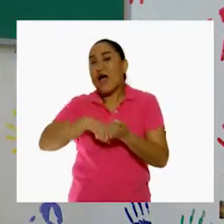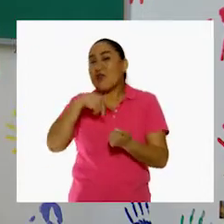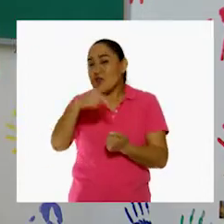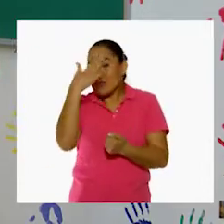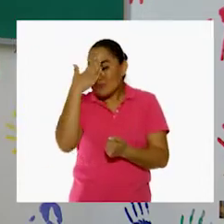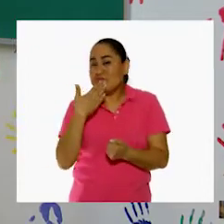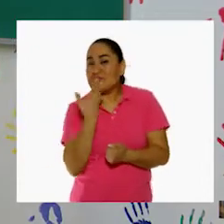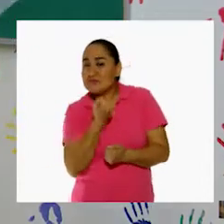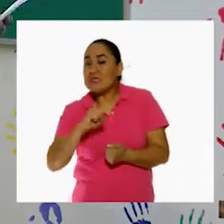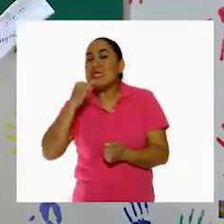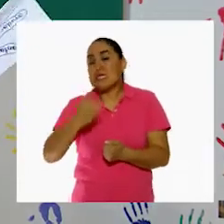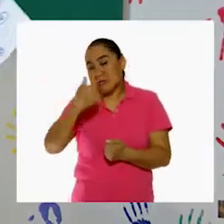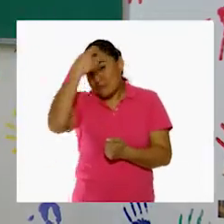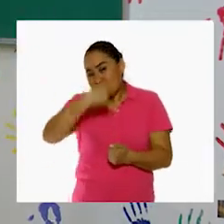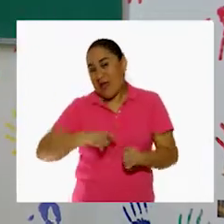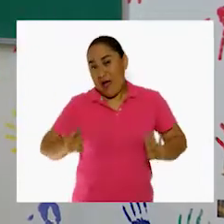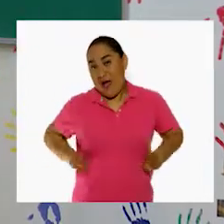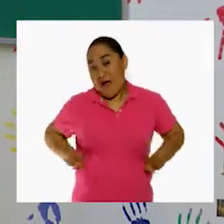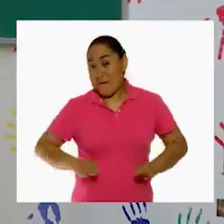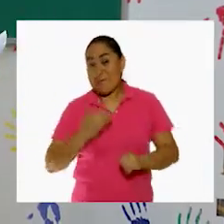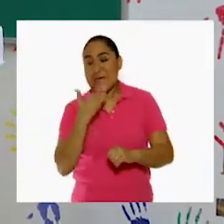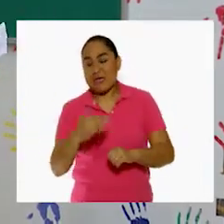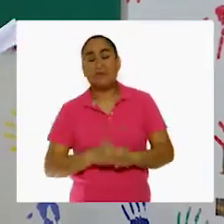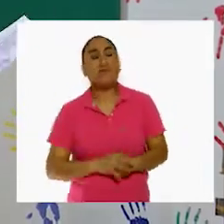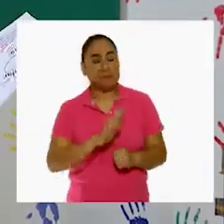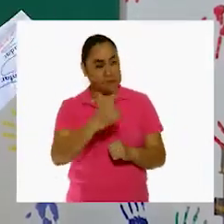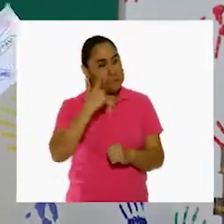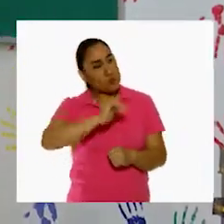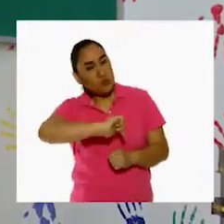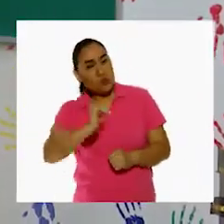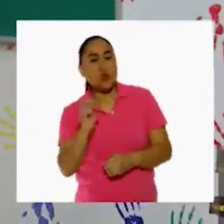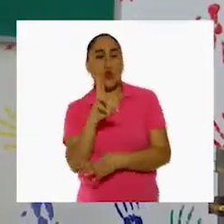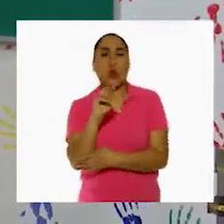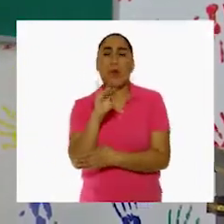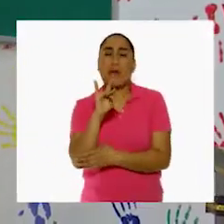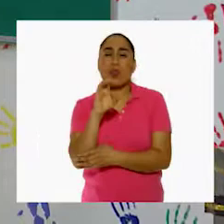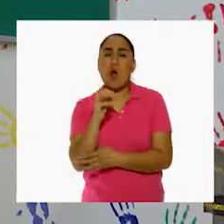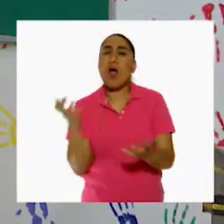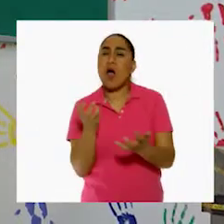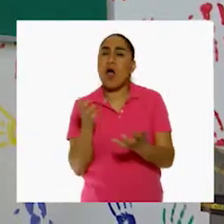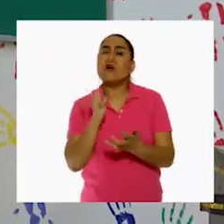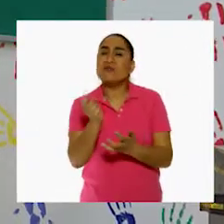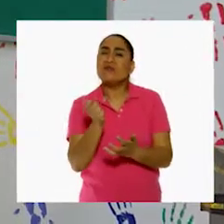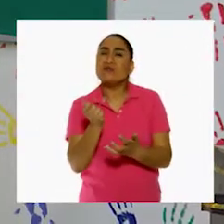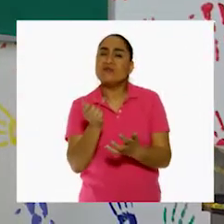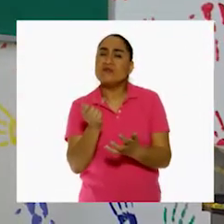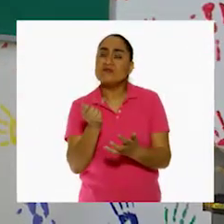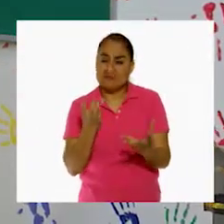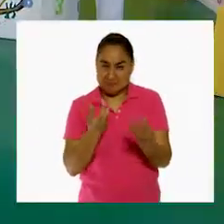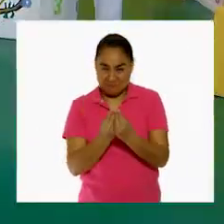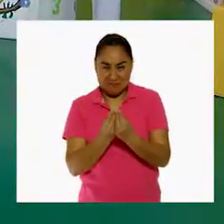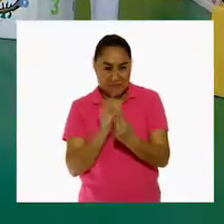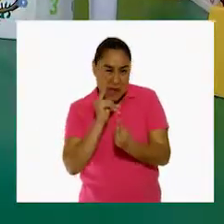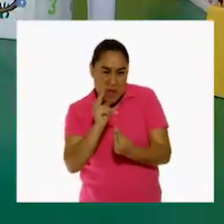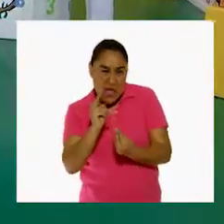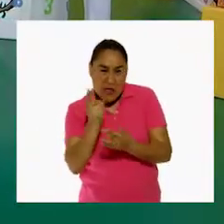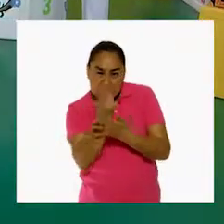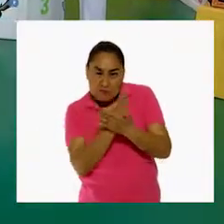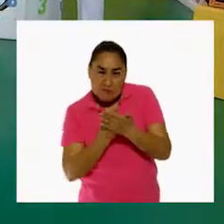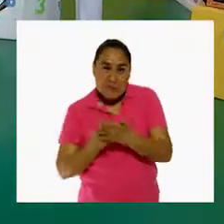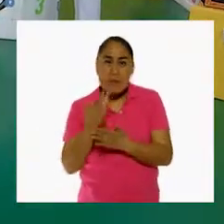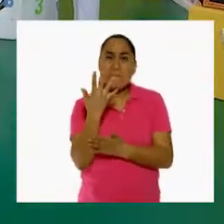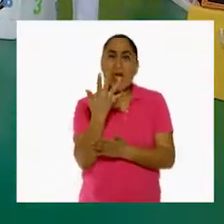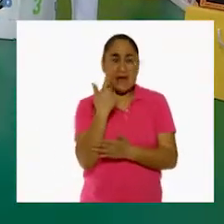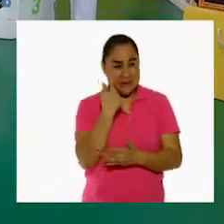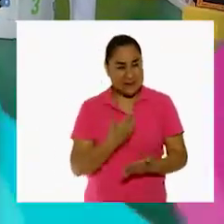Y si les parece, vamos a ver ahora qué hizo Roberto junto con nosotros y nosotras. También dibujó su mano. ¿Quieren verla? Sí, sí, yo sí, yo sí. Vamos a verlo.